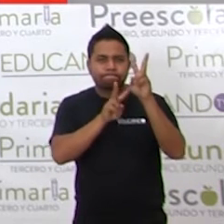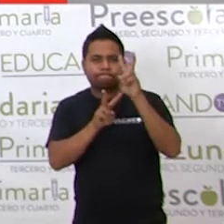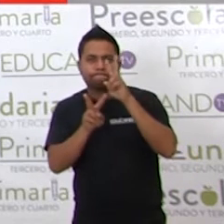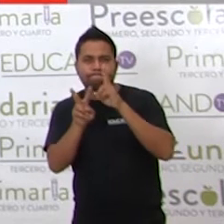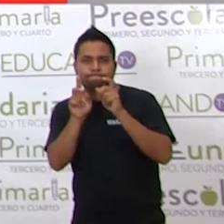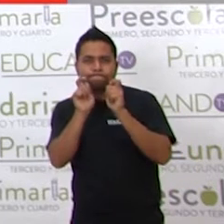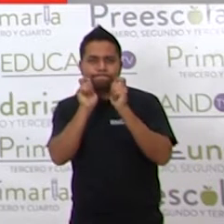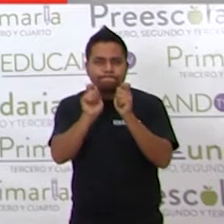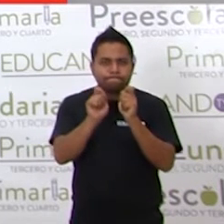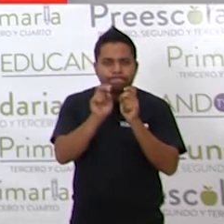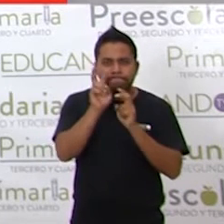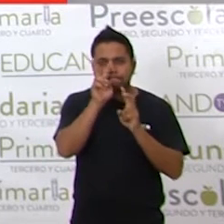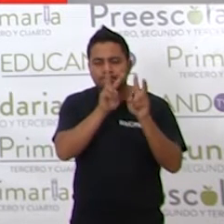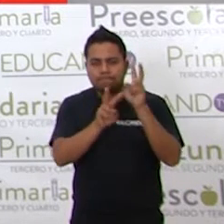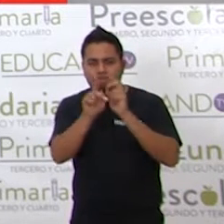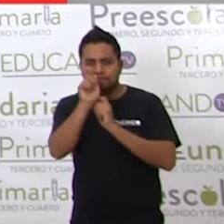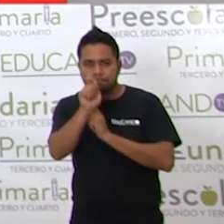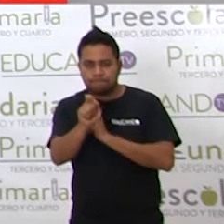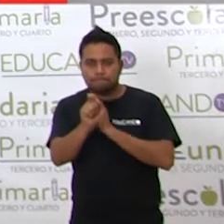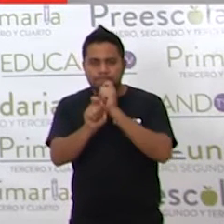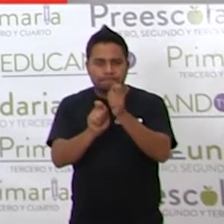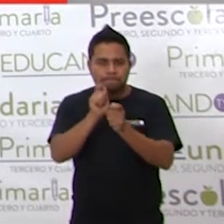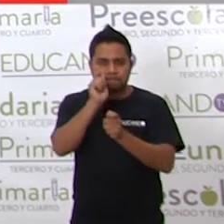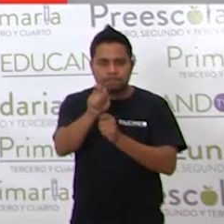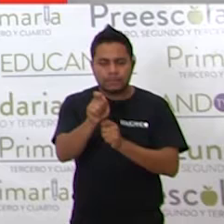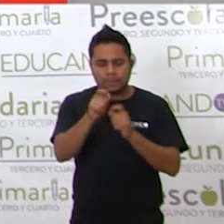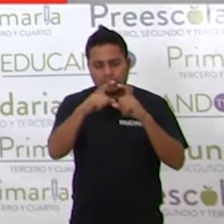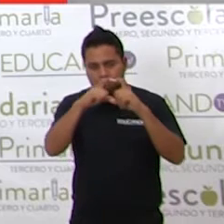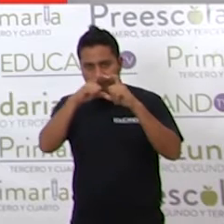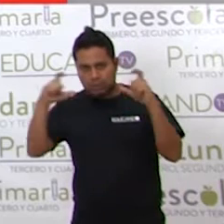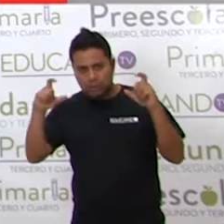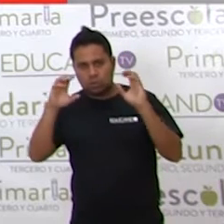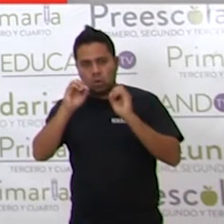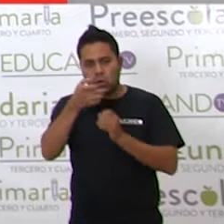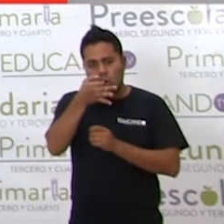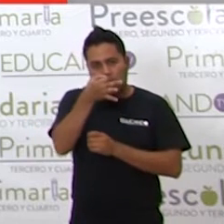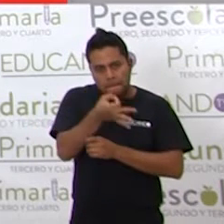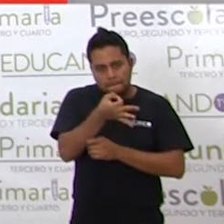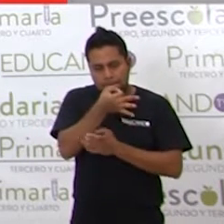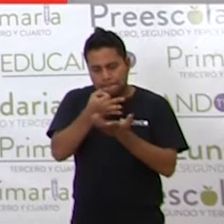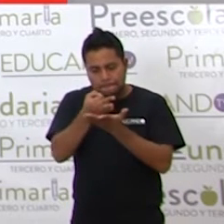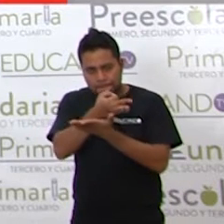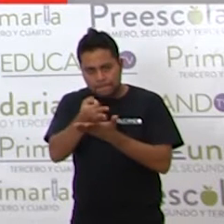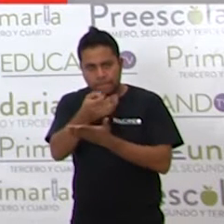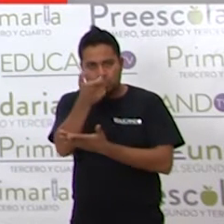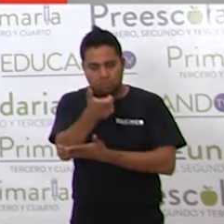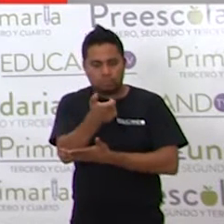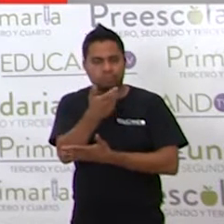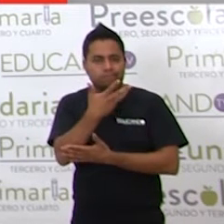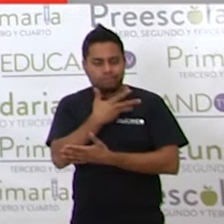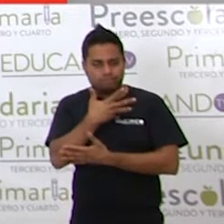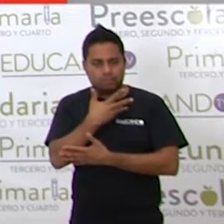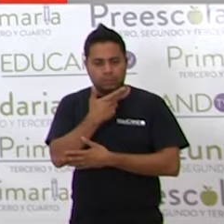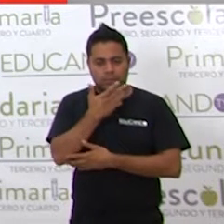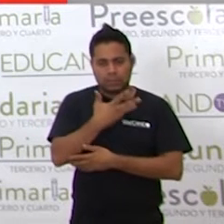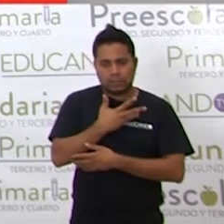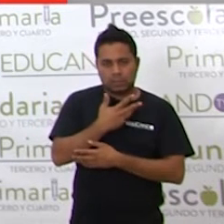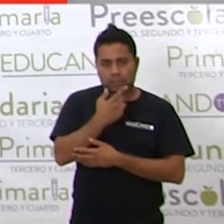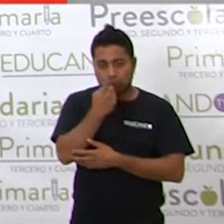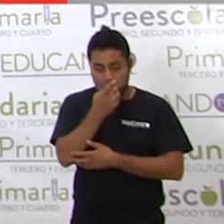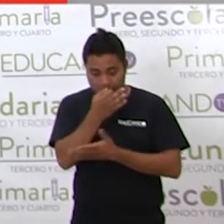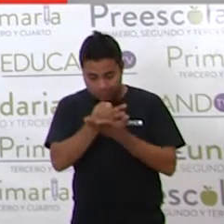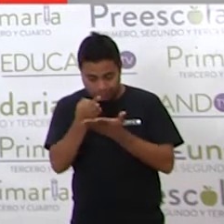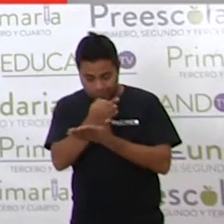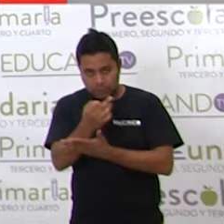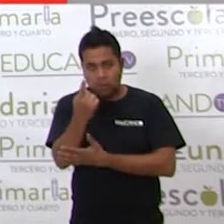observa detenidamente los billetes y las monedas que presento. Tenemos la moneda de un